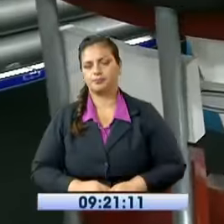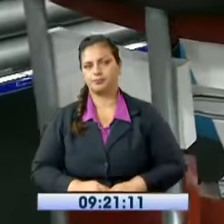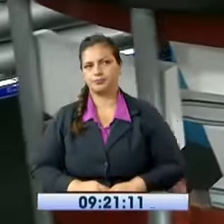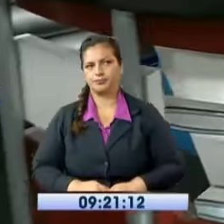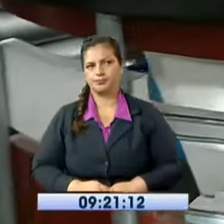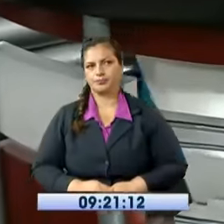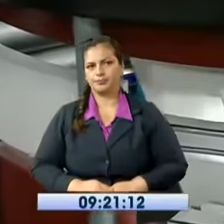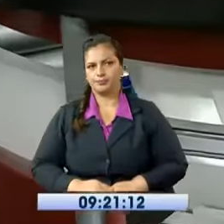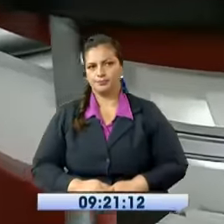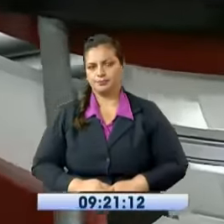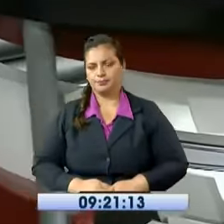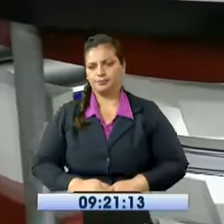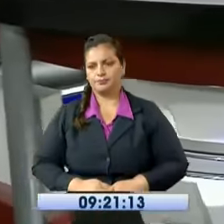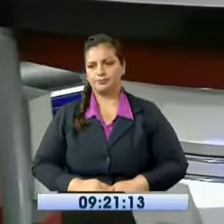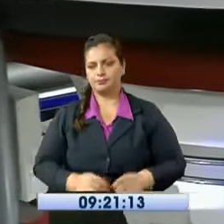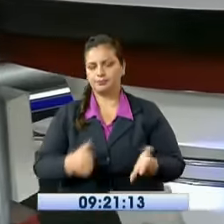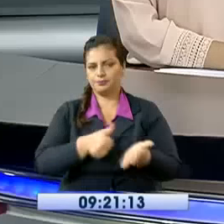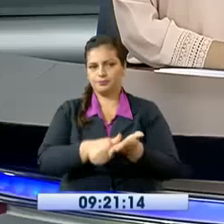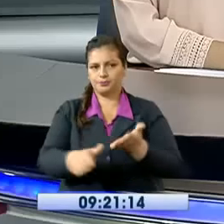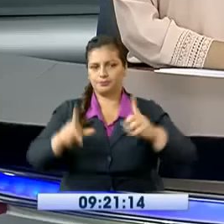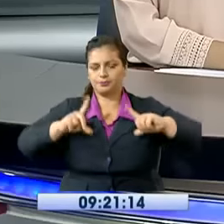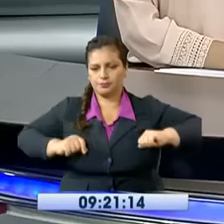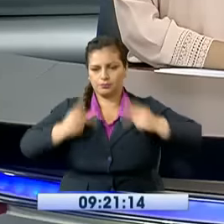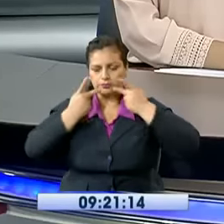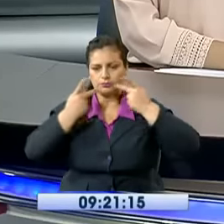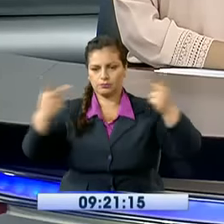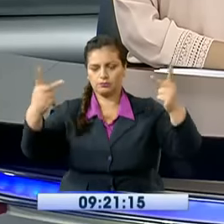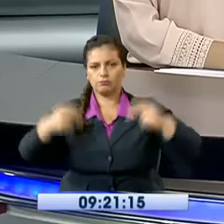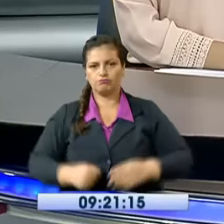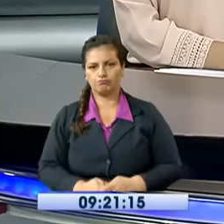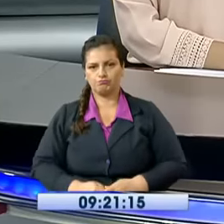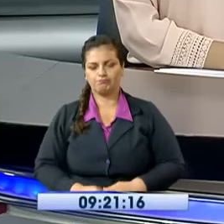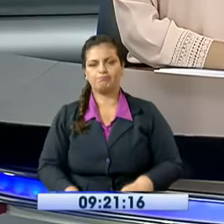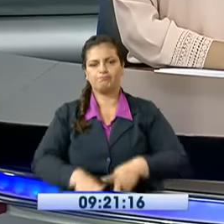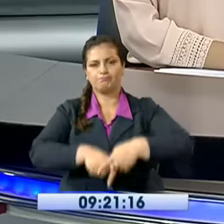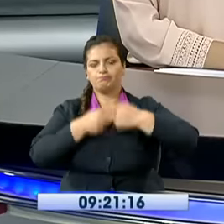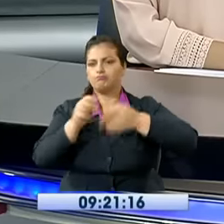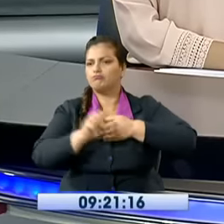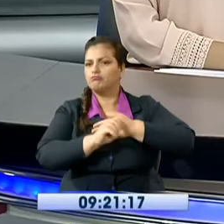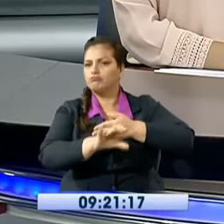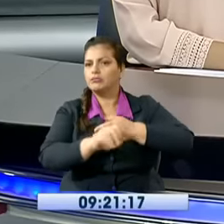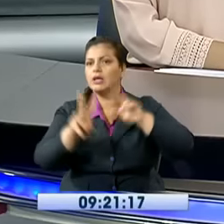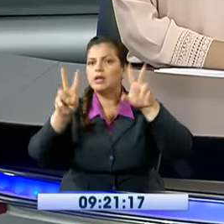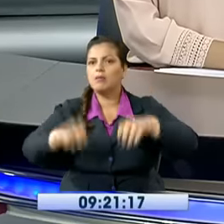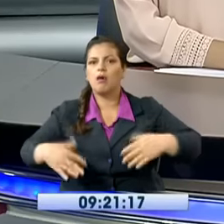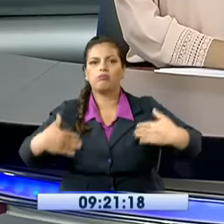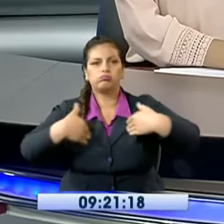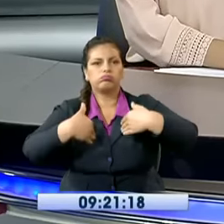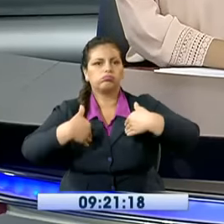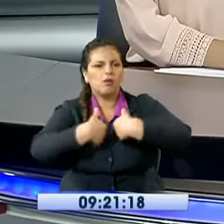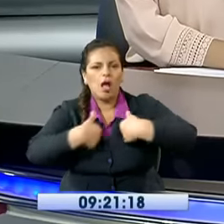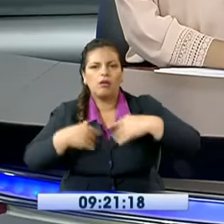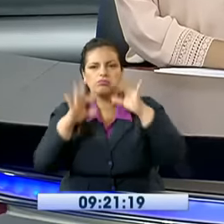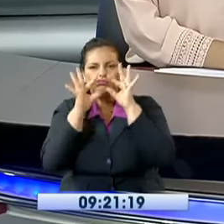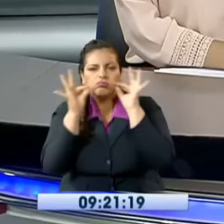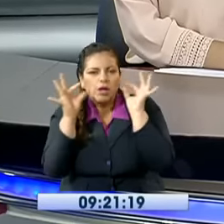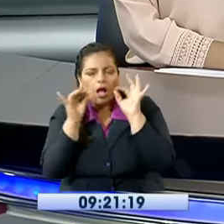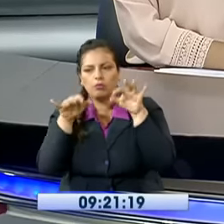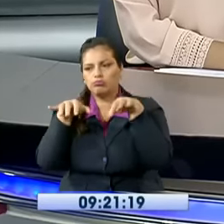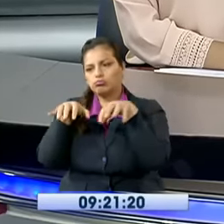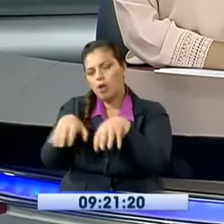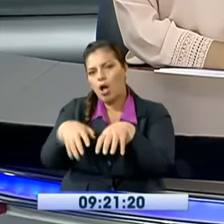Y el Ministerio de Salud Pública impulsa una campaña de vacunación canina y felina en todo el país. El objetivo es evitar que el virus